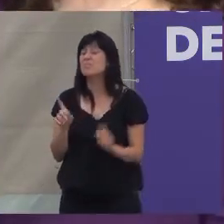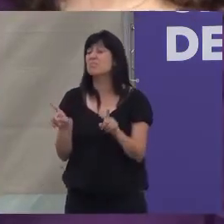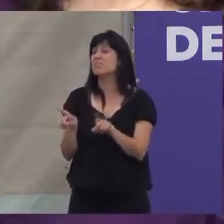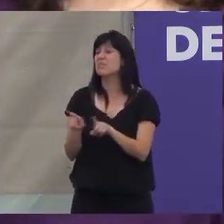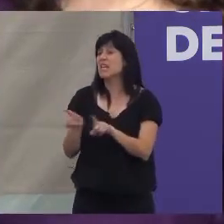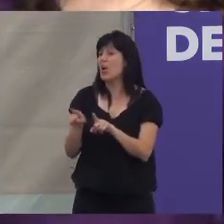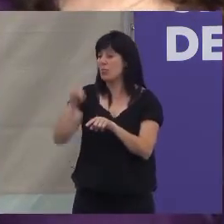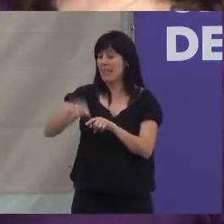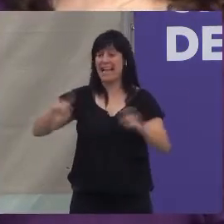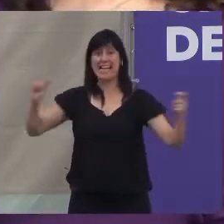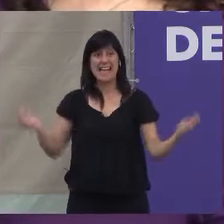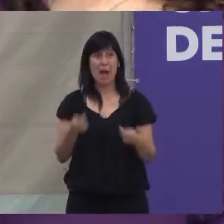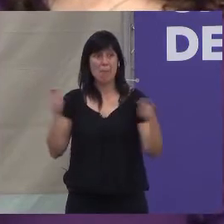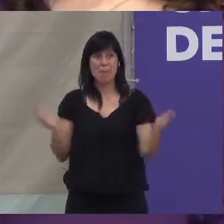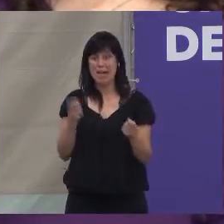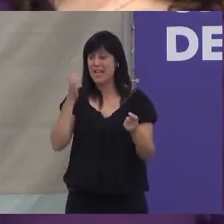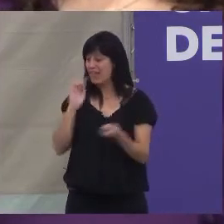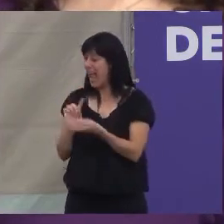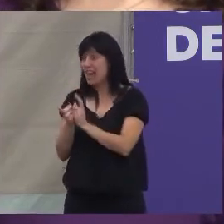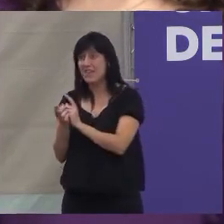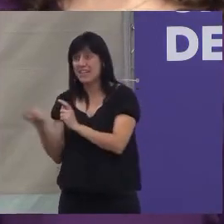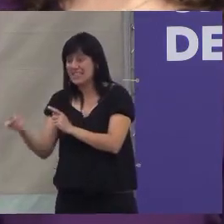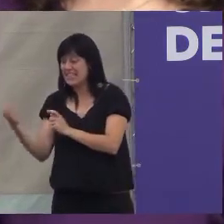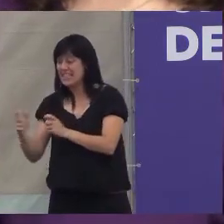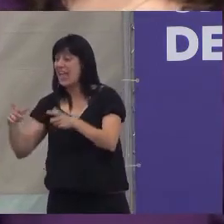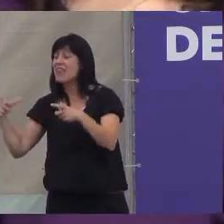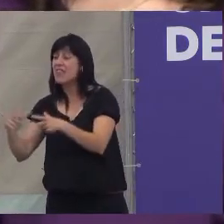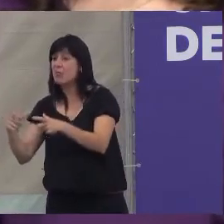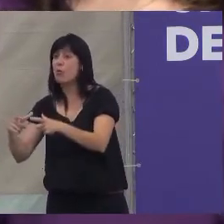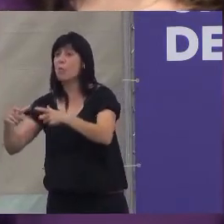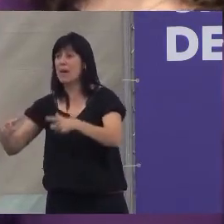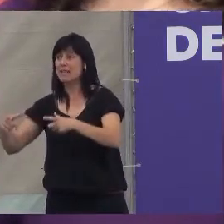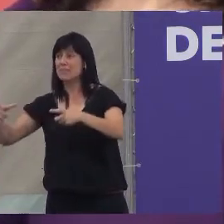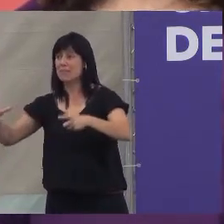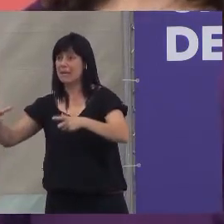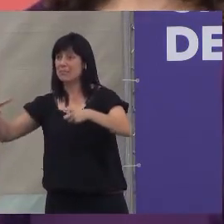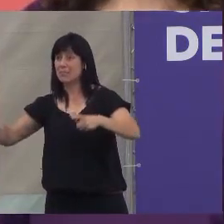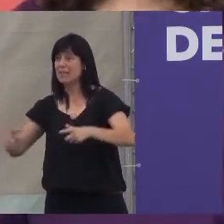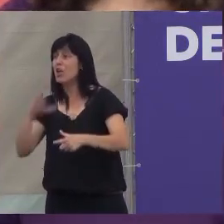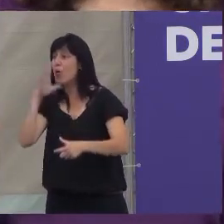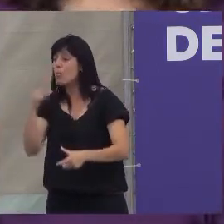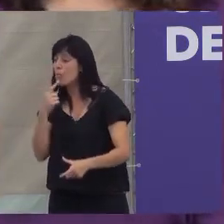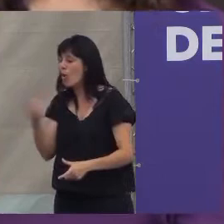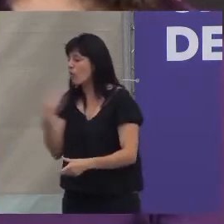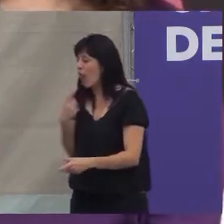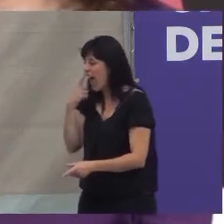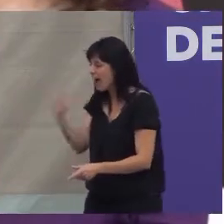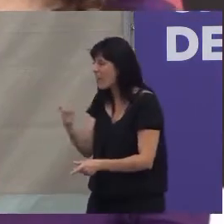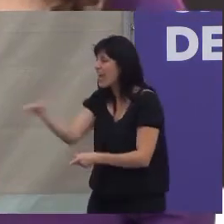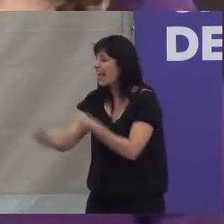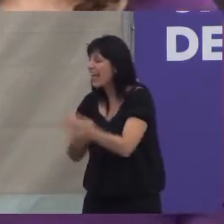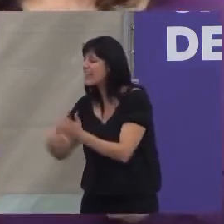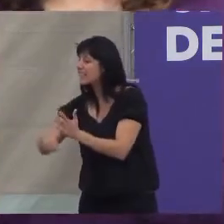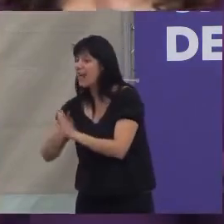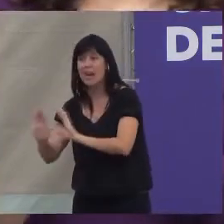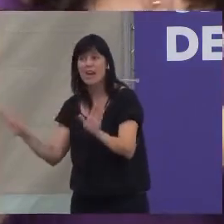sucediendo durante esta campaña, el Círculo ha ido creciendo porque no se le hemos pedido carnets a nadie. Todo el mundo ha